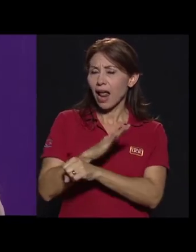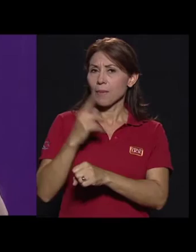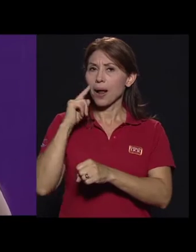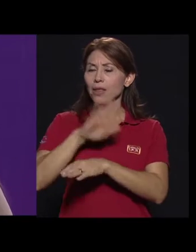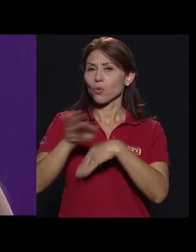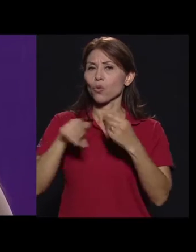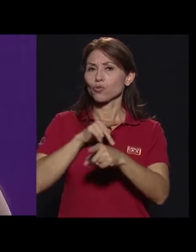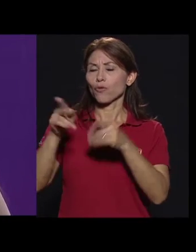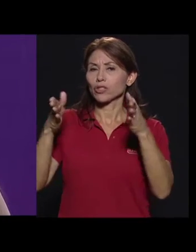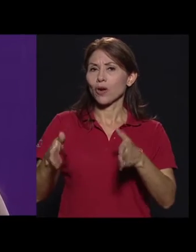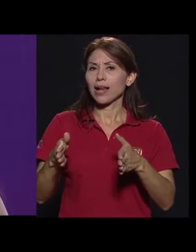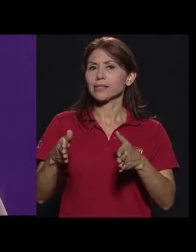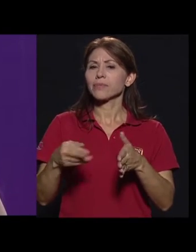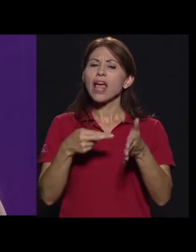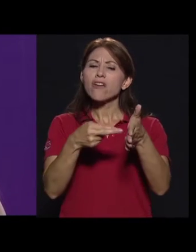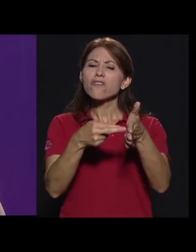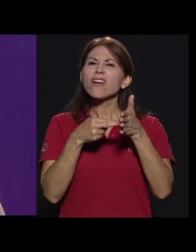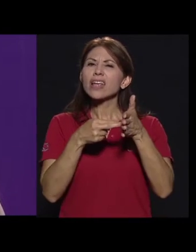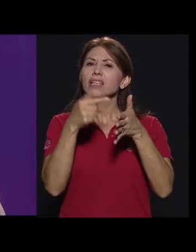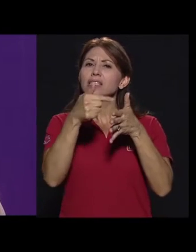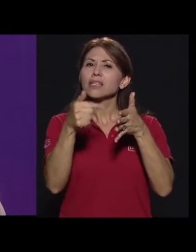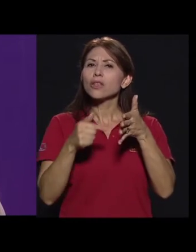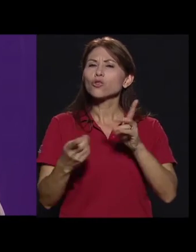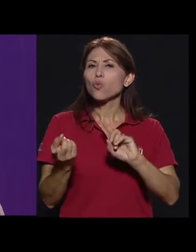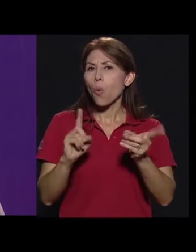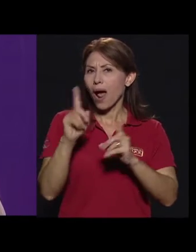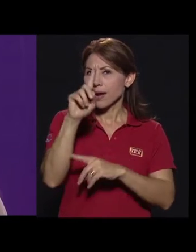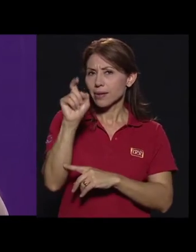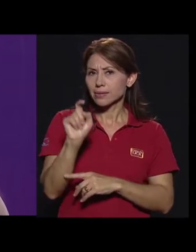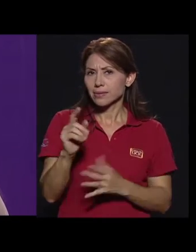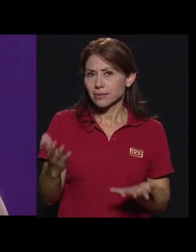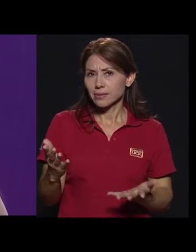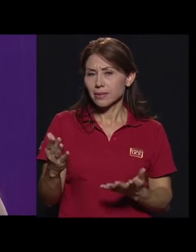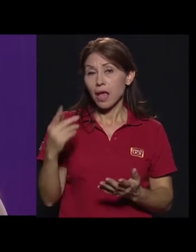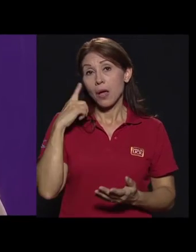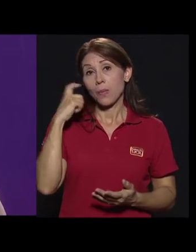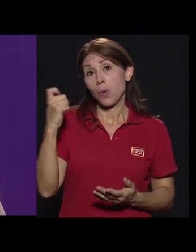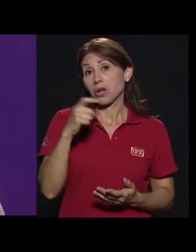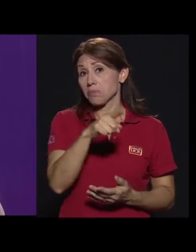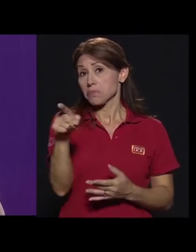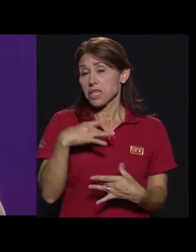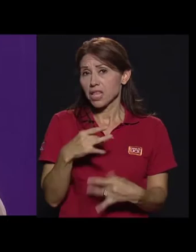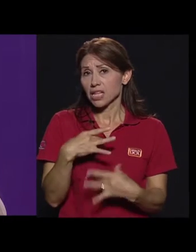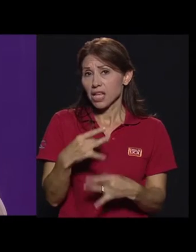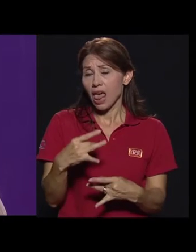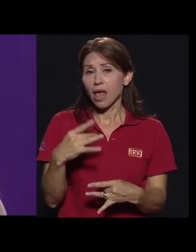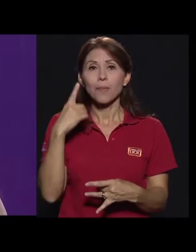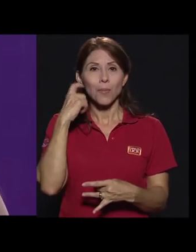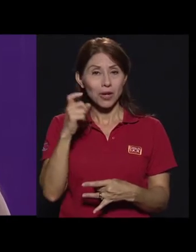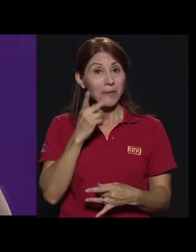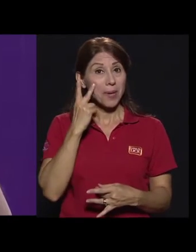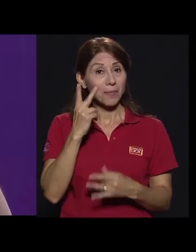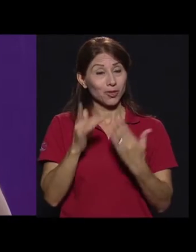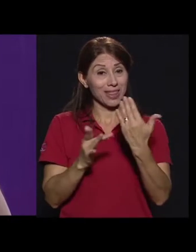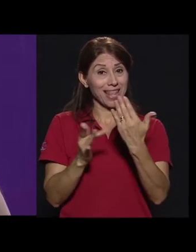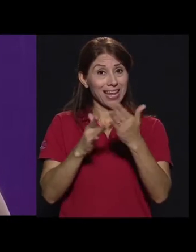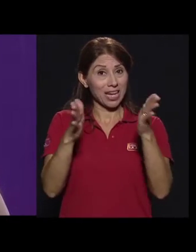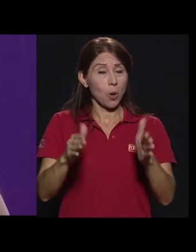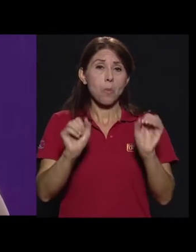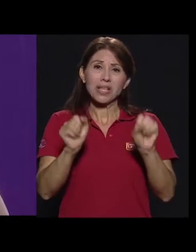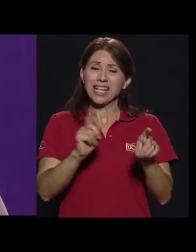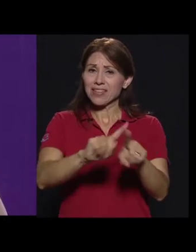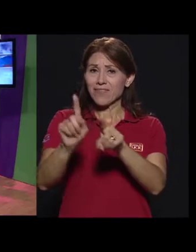requisitos estamos hablando, verdad, para la gente interesada? Porque como bien lo dicen, verdad, se busca que sea interdisciplinario, el técnico, que sean